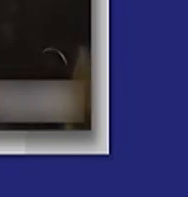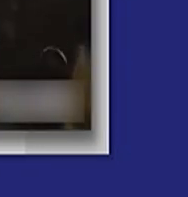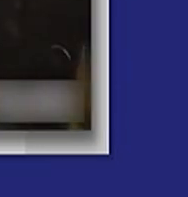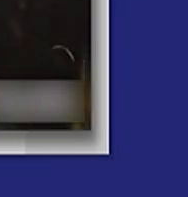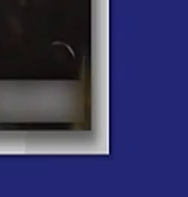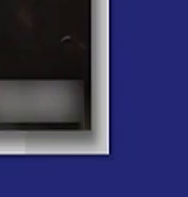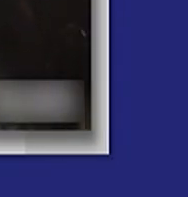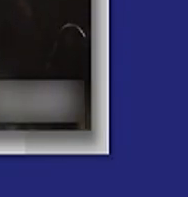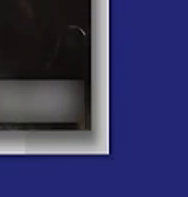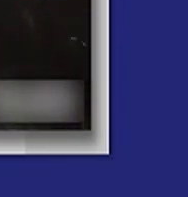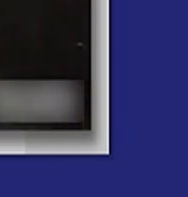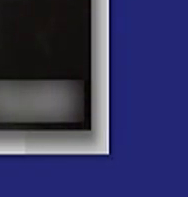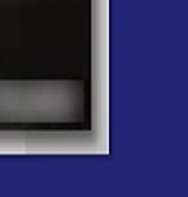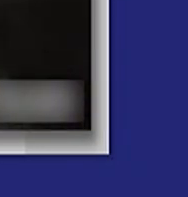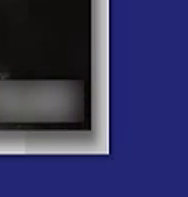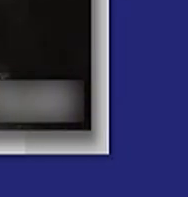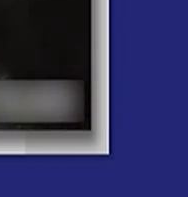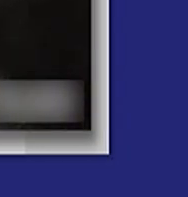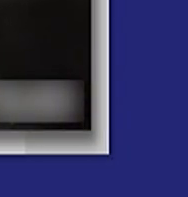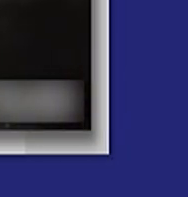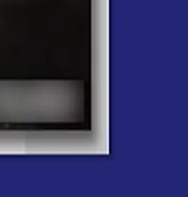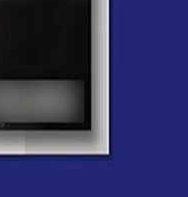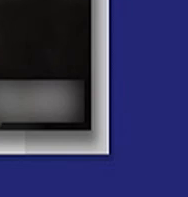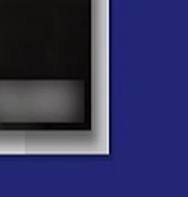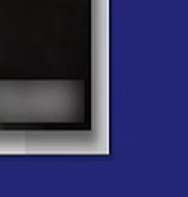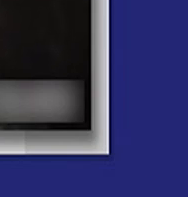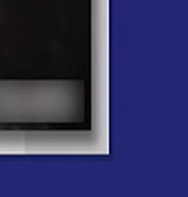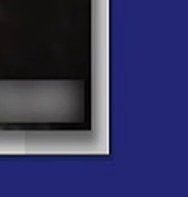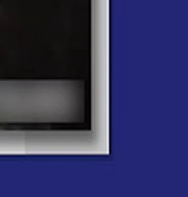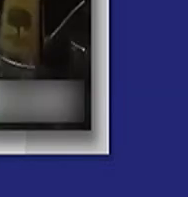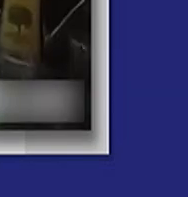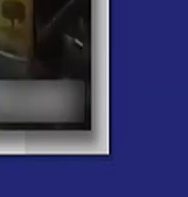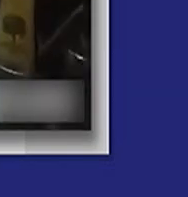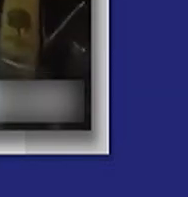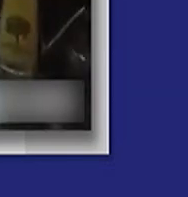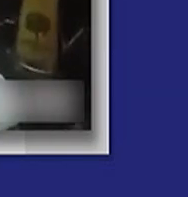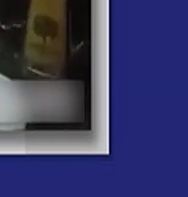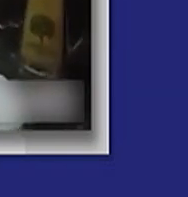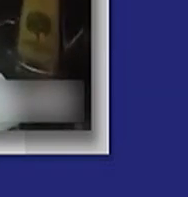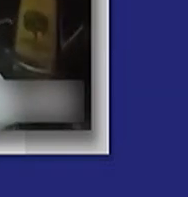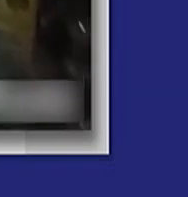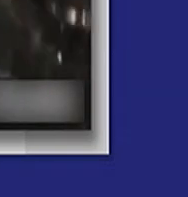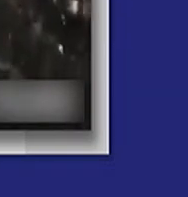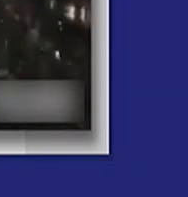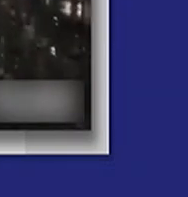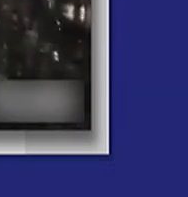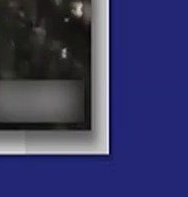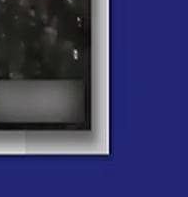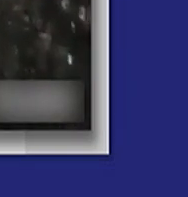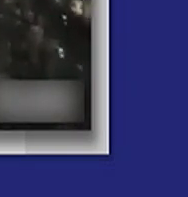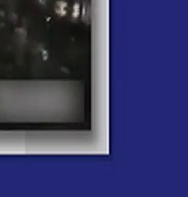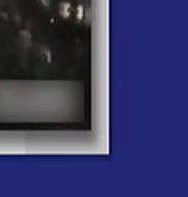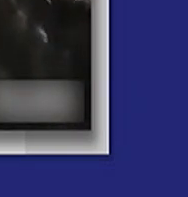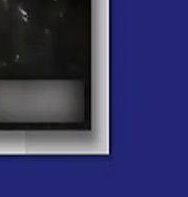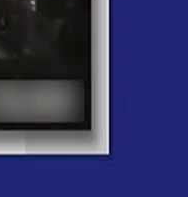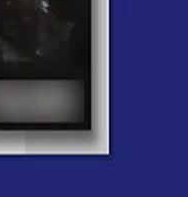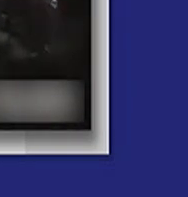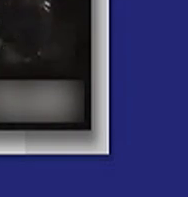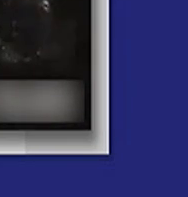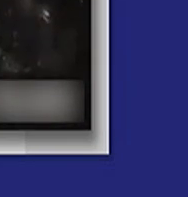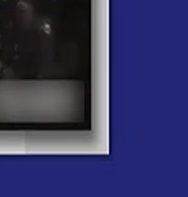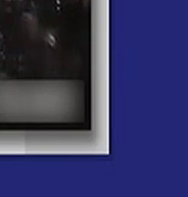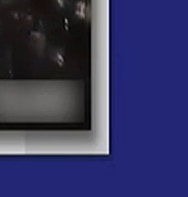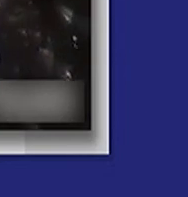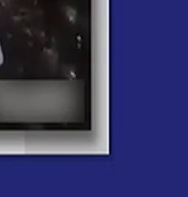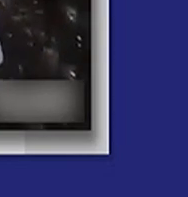poco a poco a la mezcla, sin batir mucho para que no se active el gluten. Bueno, una vez se han mezclado todos los ingredientes